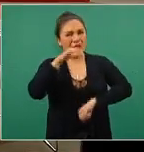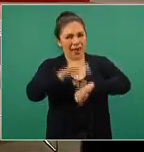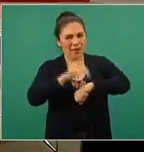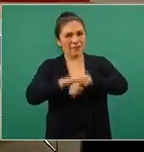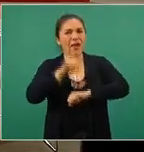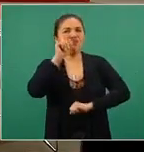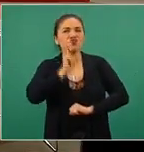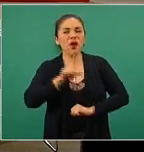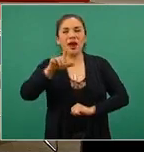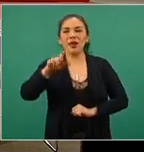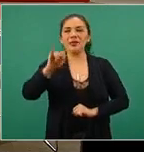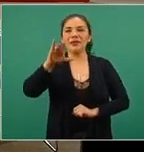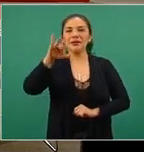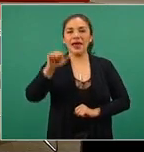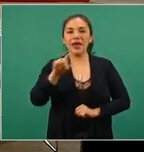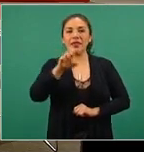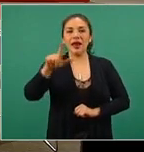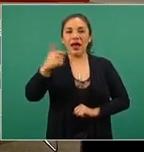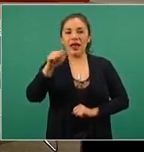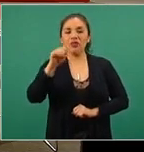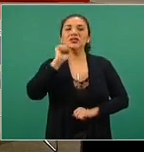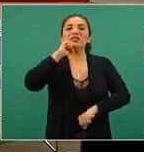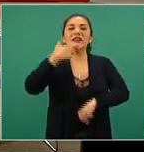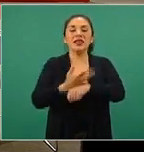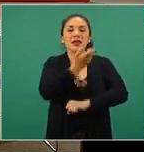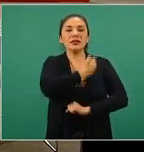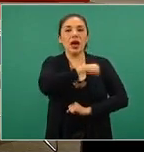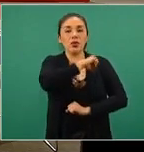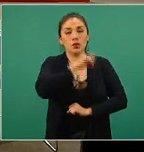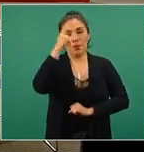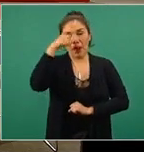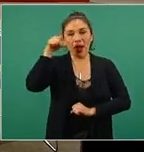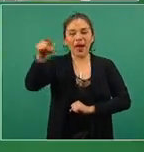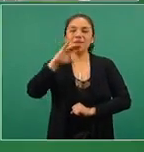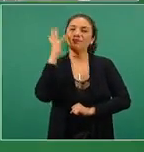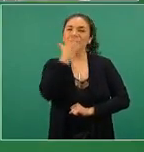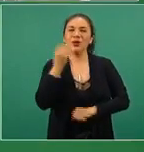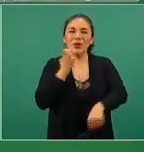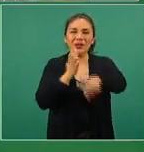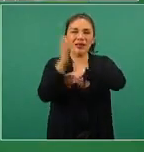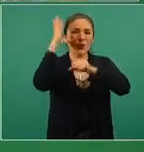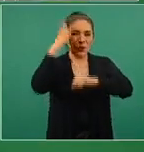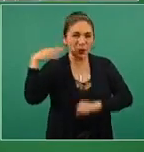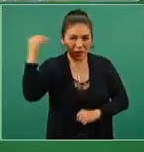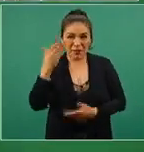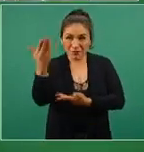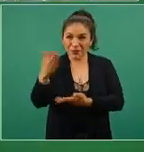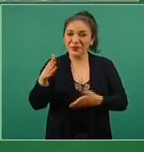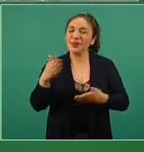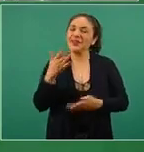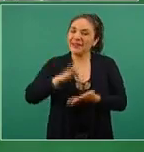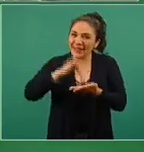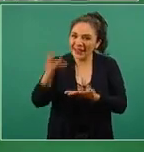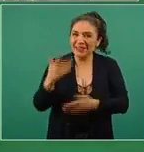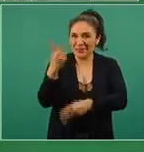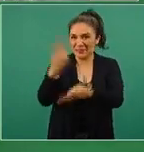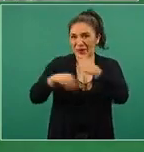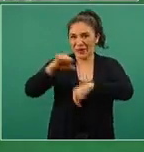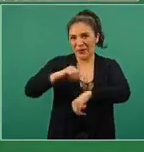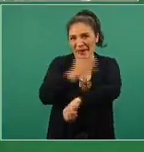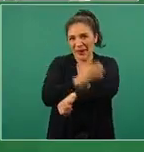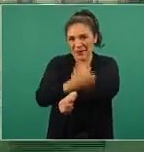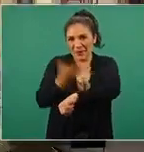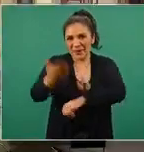amiga Leticia Delgado, secretaria de Salud del bello estado de Colima. Querida Leti, muchísimas gracias por